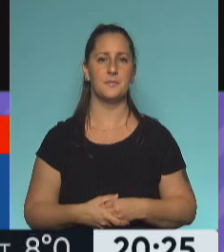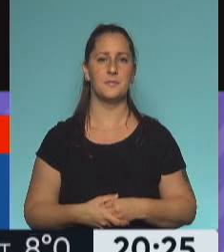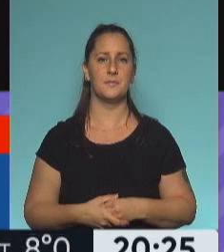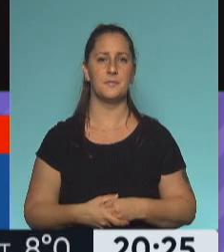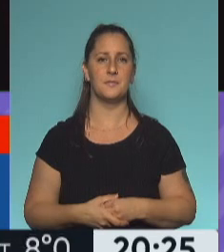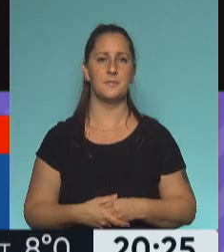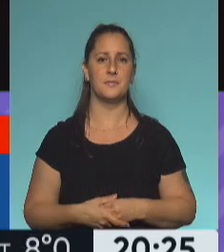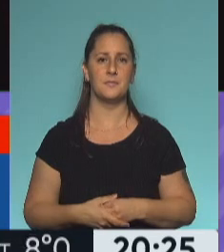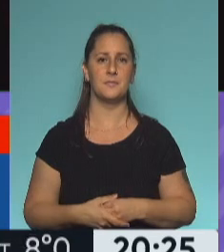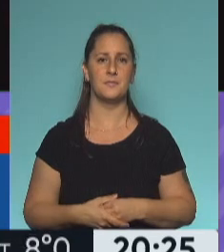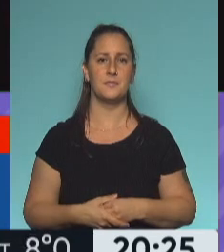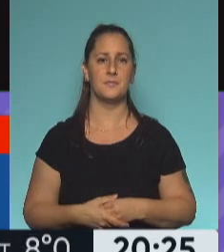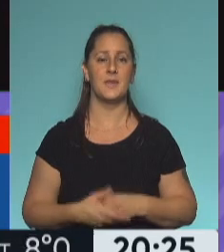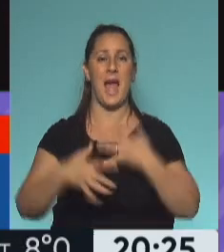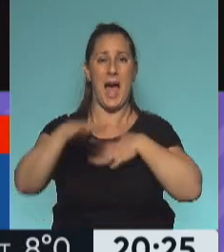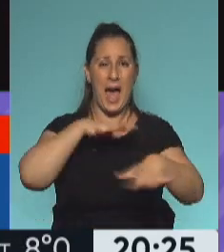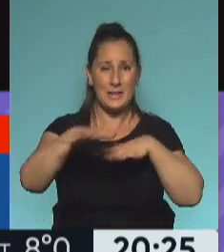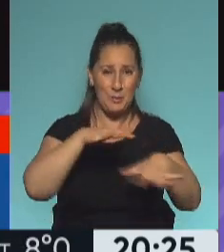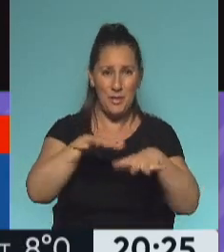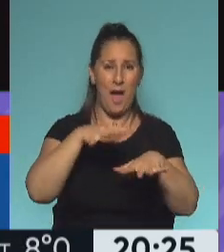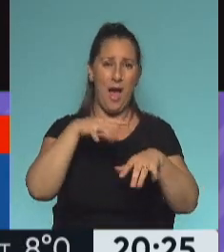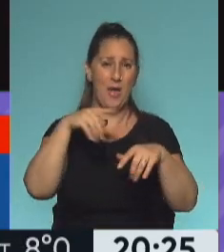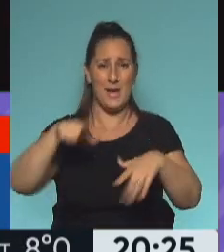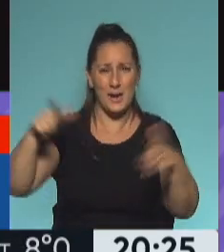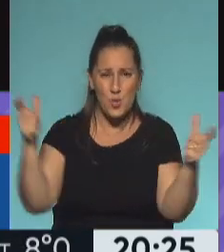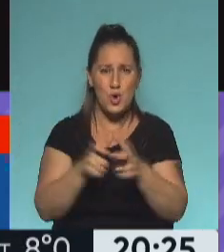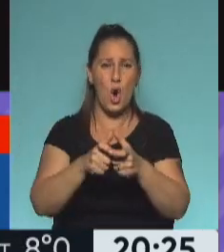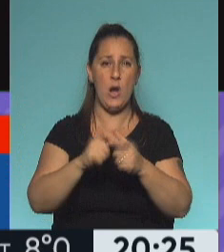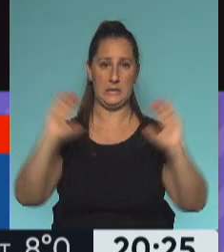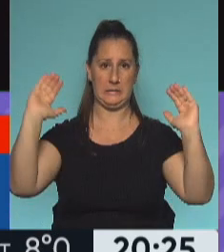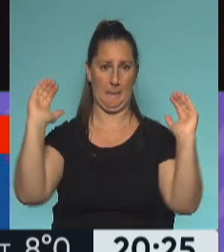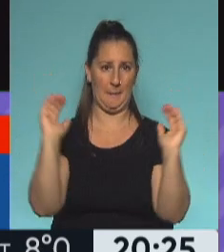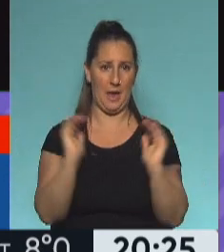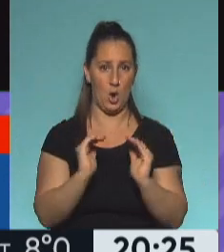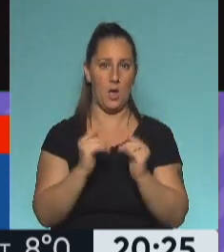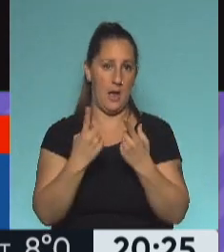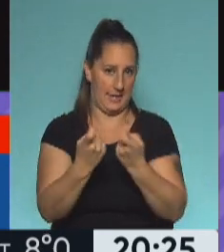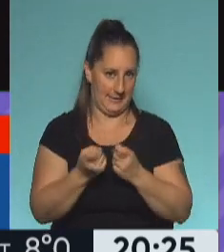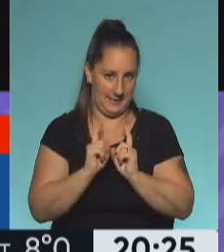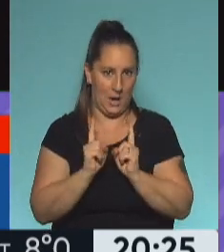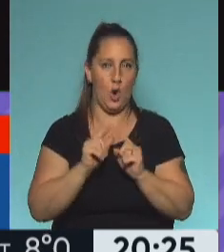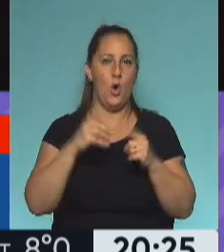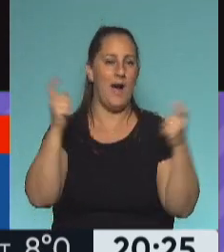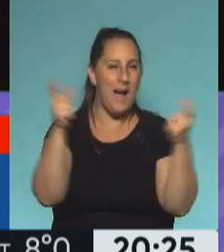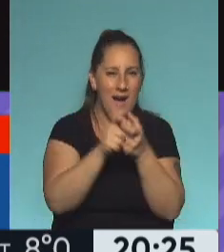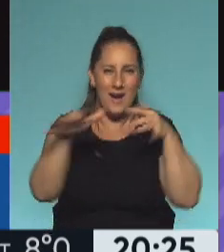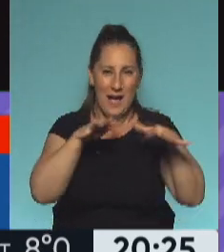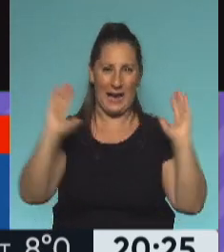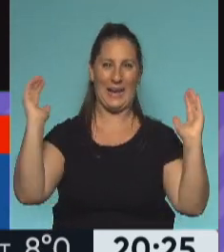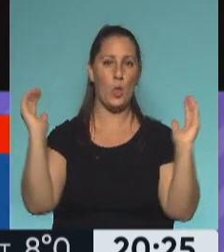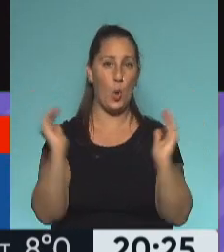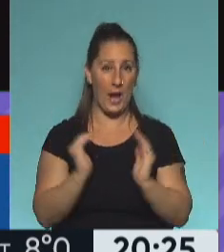produjeron en las actividades sociales, en las reuniones sociales, no esenciales obviamente, y en